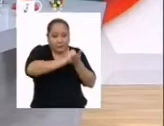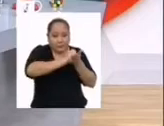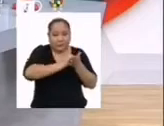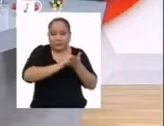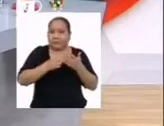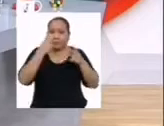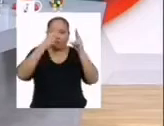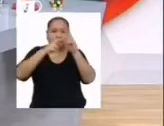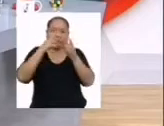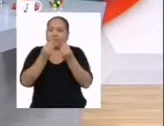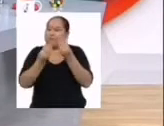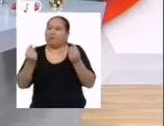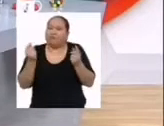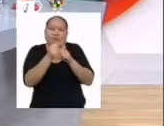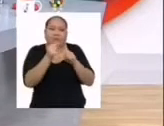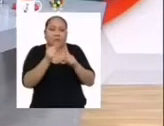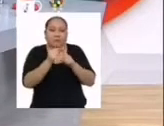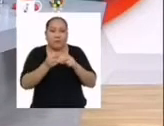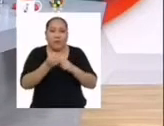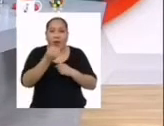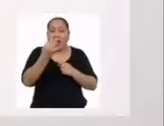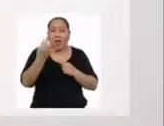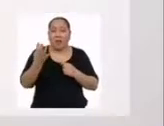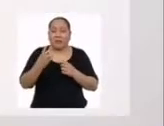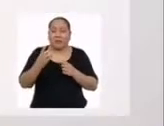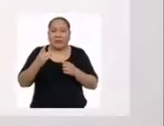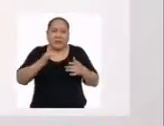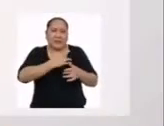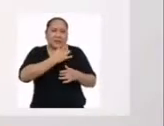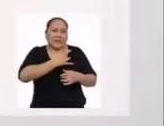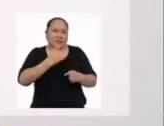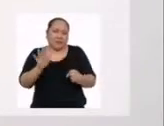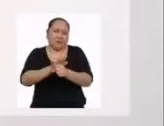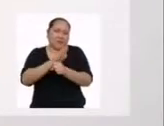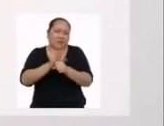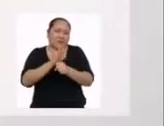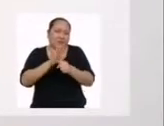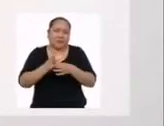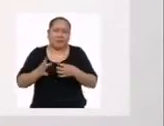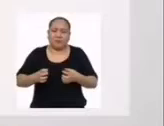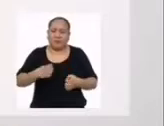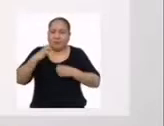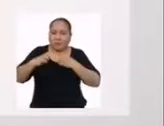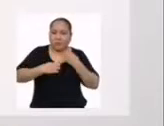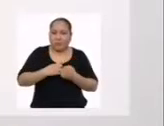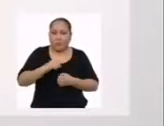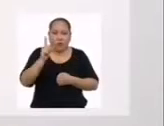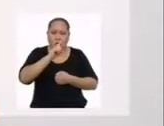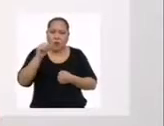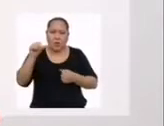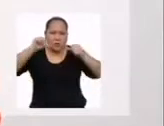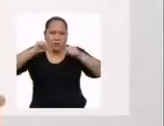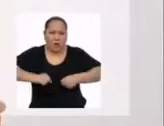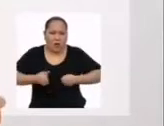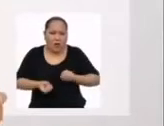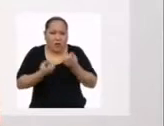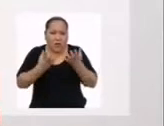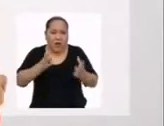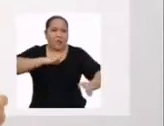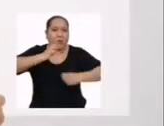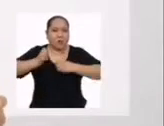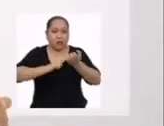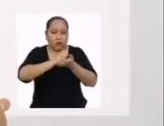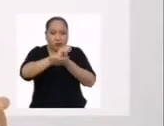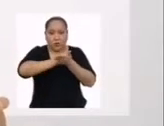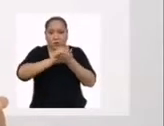demasiadas palabras. A veces me ganan las emociones. No es malo transmitir emociones cuando escribimos. La pregunta es, ¿qué